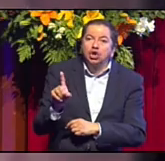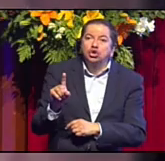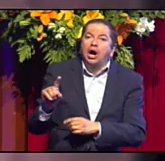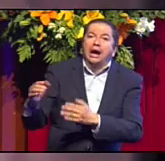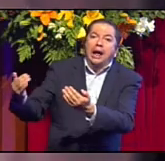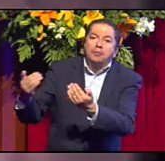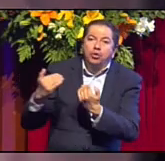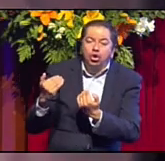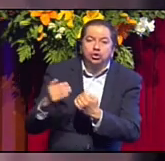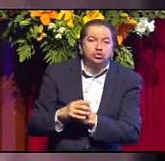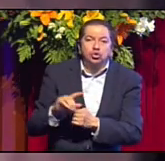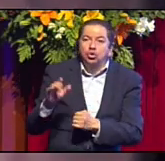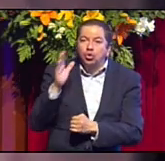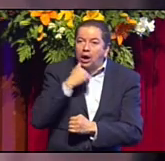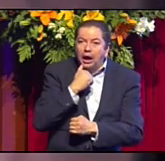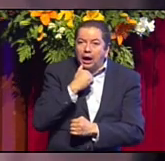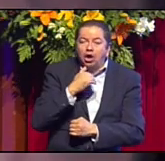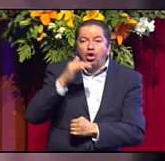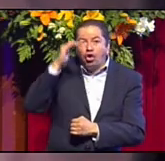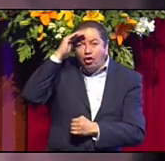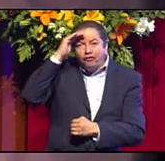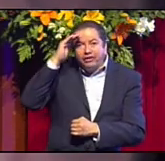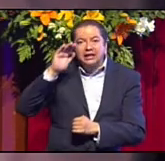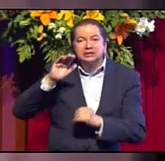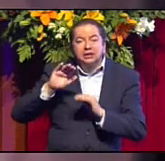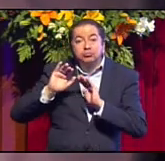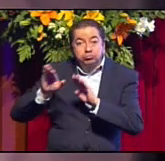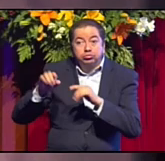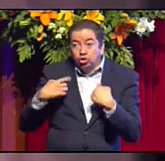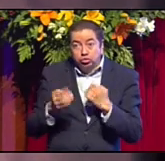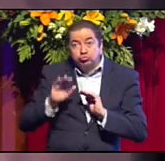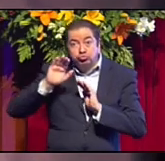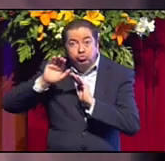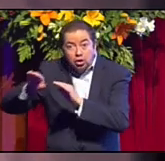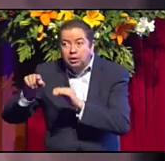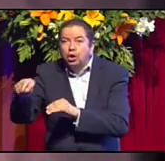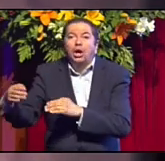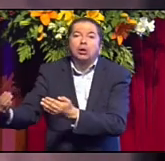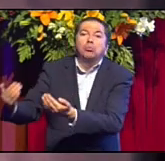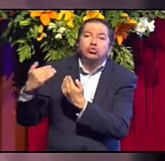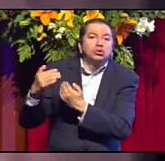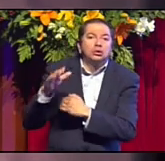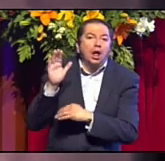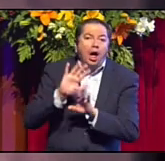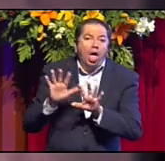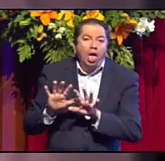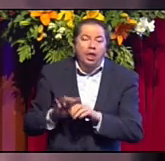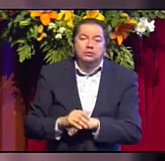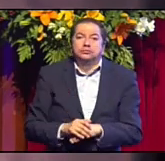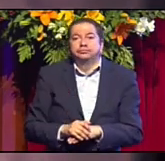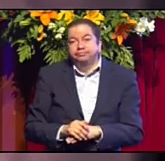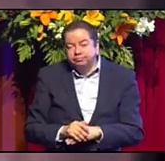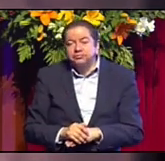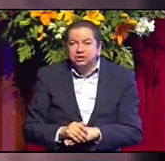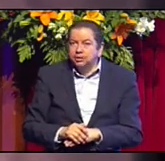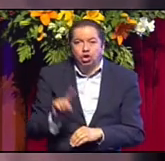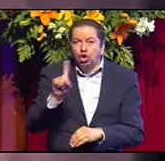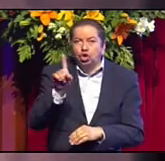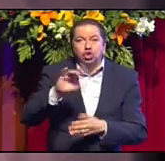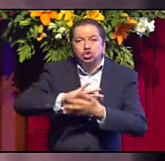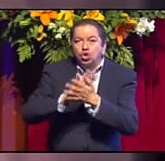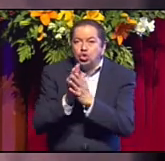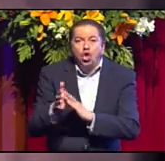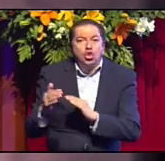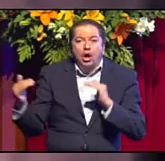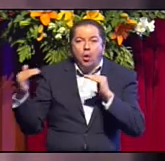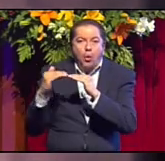y la confianza que le ha brindado este país. Pero no son todos iguales. Hay un número de personas que hacen una contribución fundamental. Y